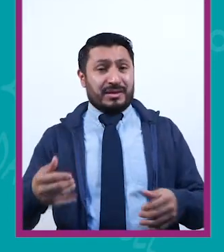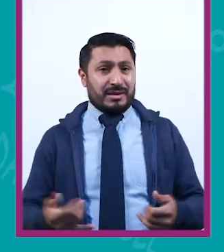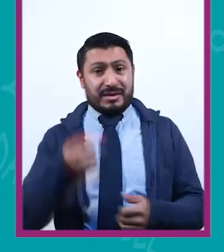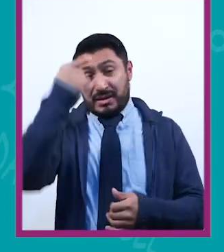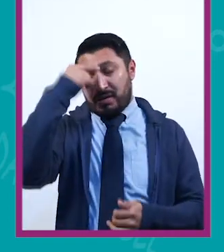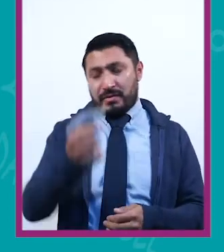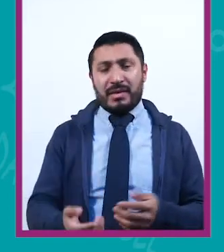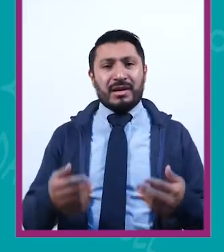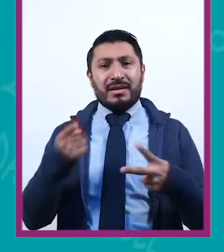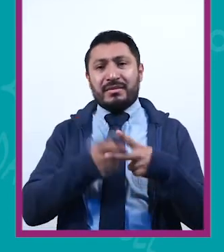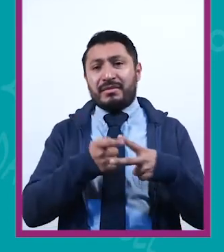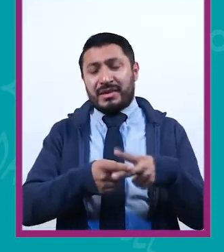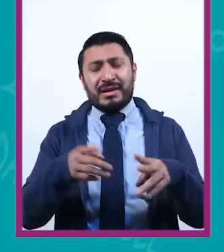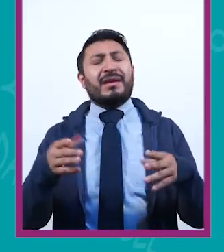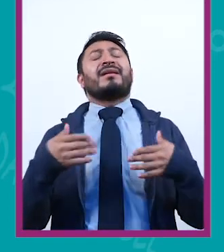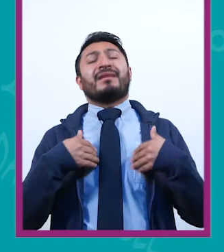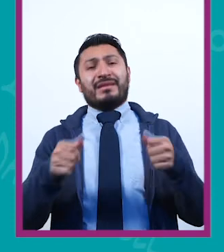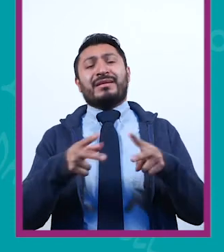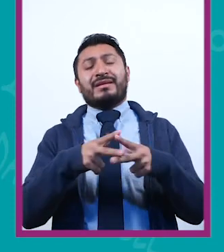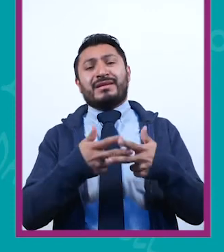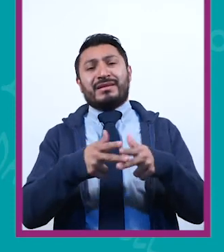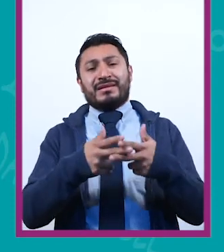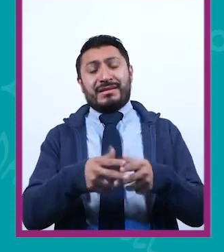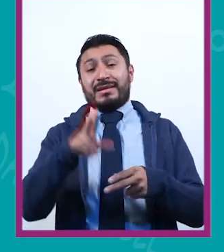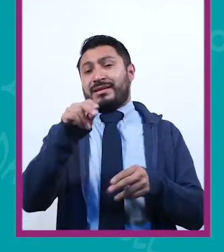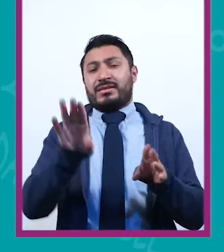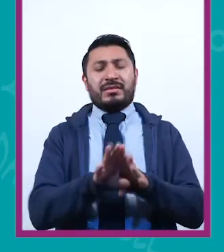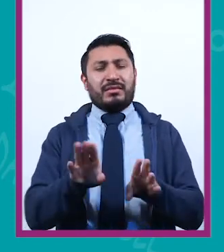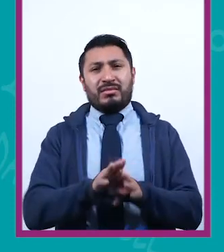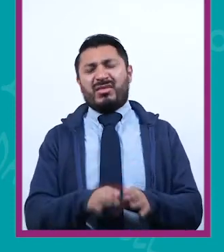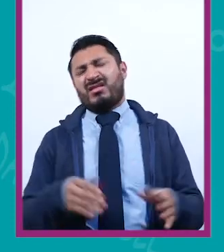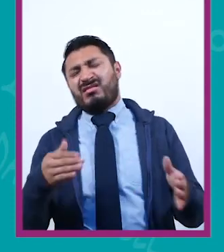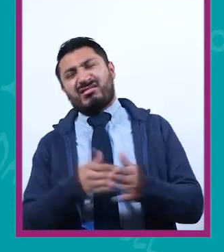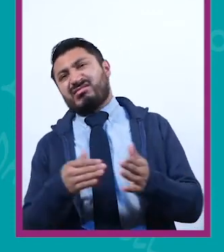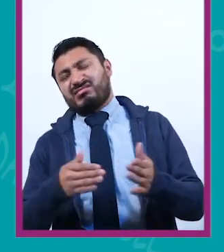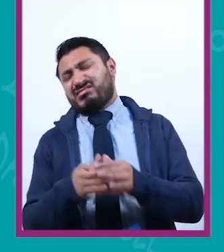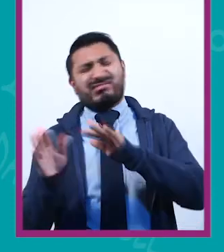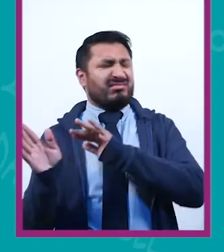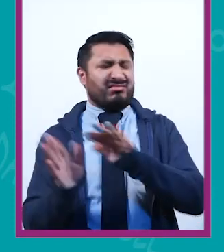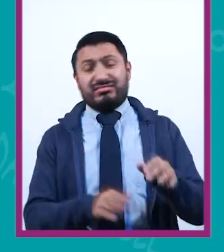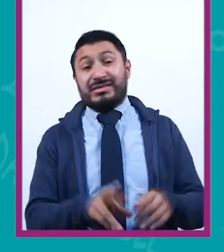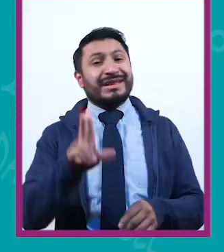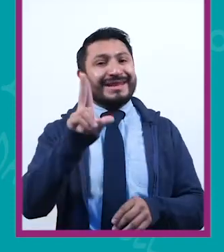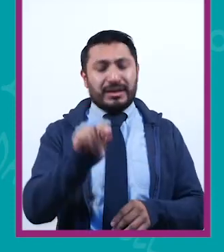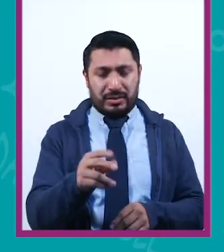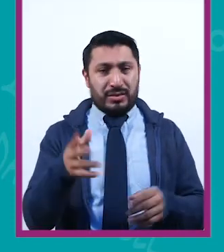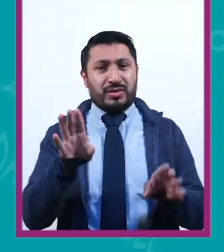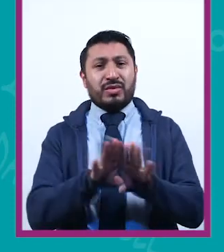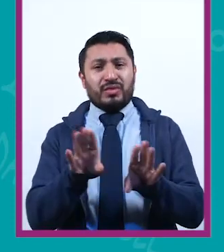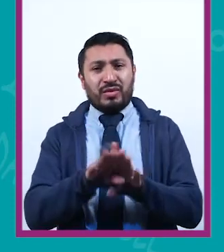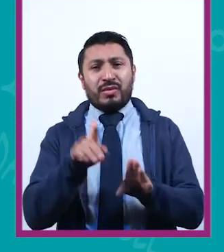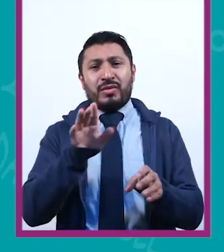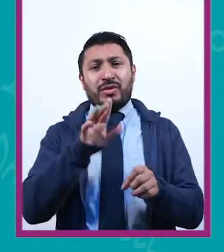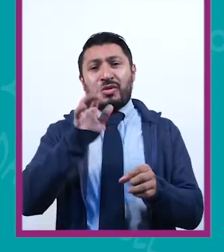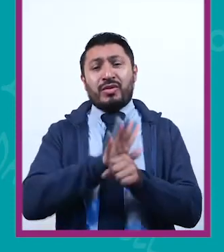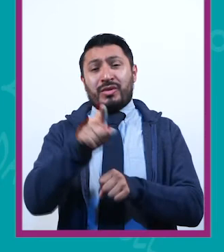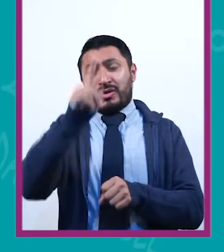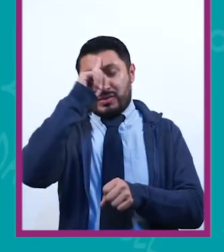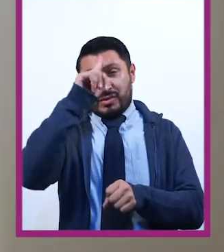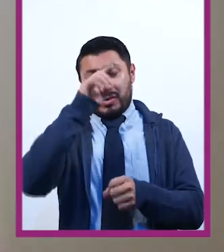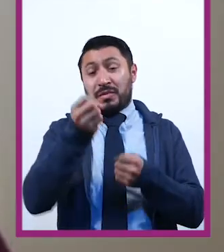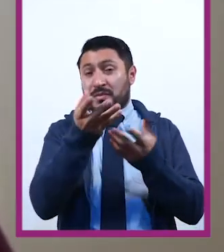de este país para ver las matemáticas como una herramienta y no como un obstáculo que deben pasar para terminar su